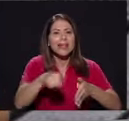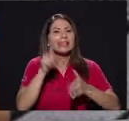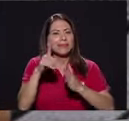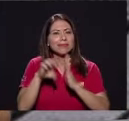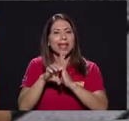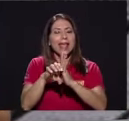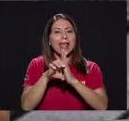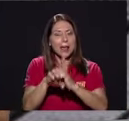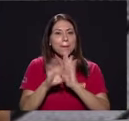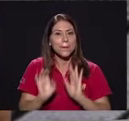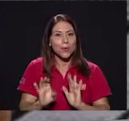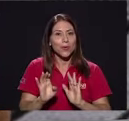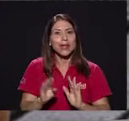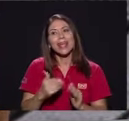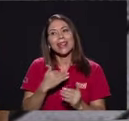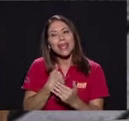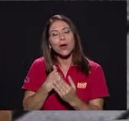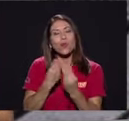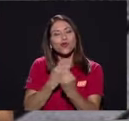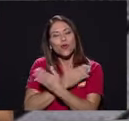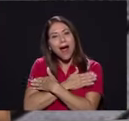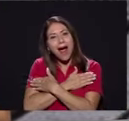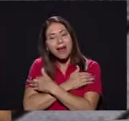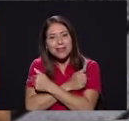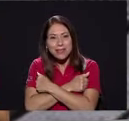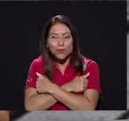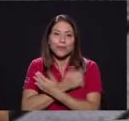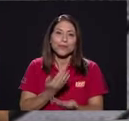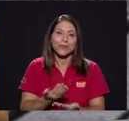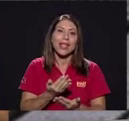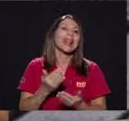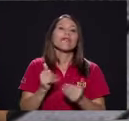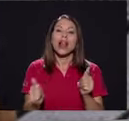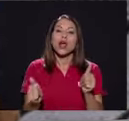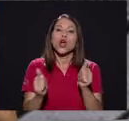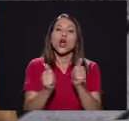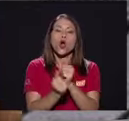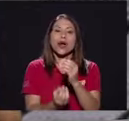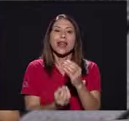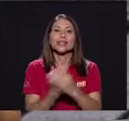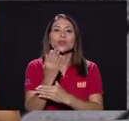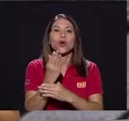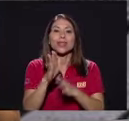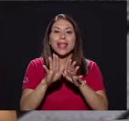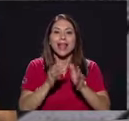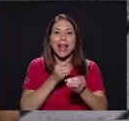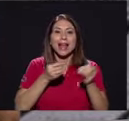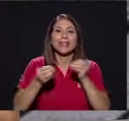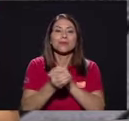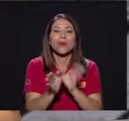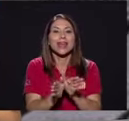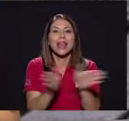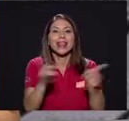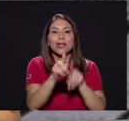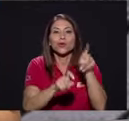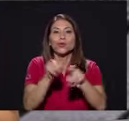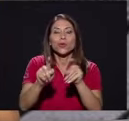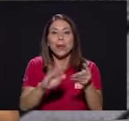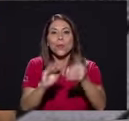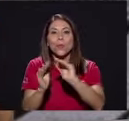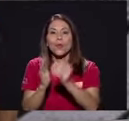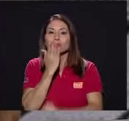permitir poner un ejemplo que tal vez es al que más cariño le tengo, que fue la co-creación del Mecanismo General de Consulta para Pueblos